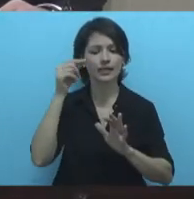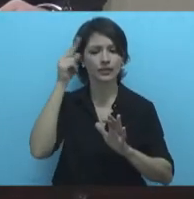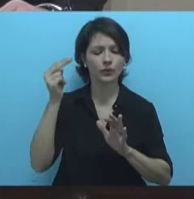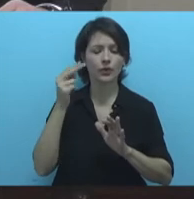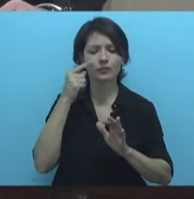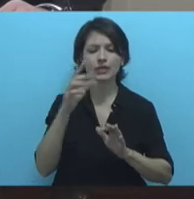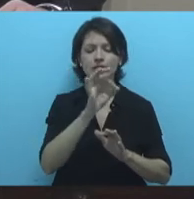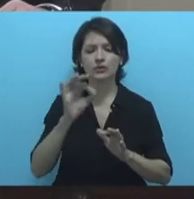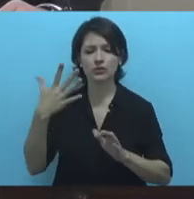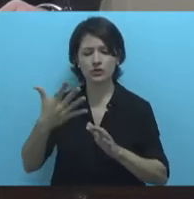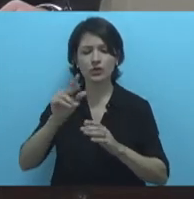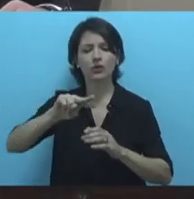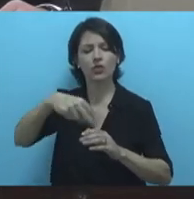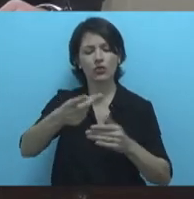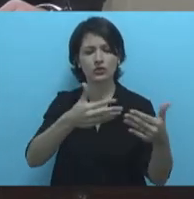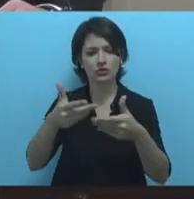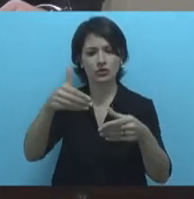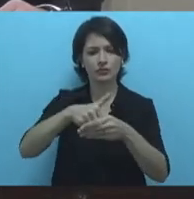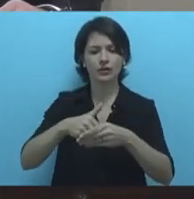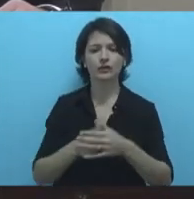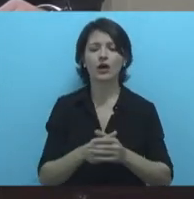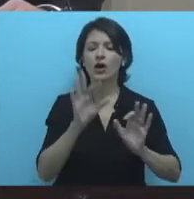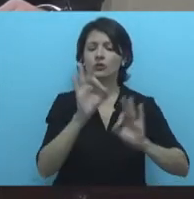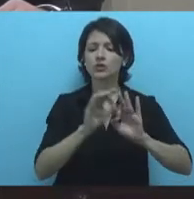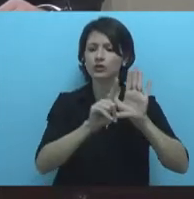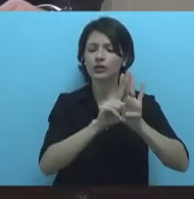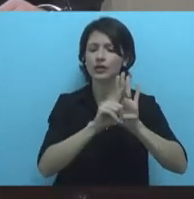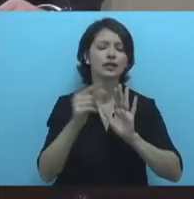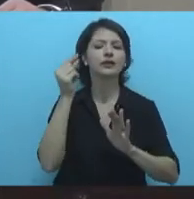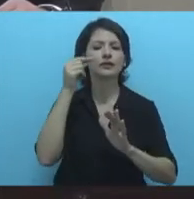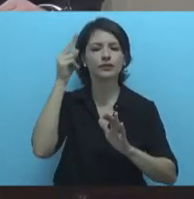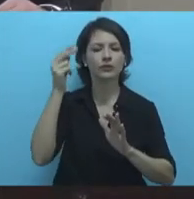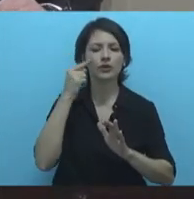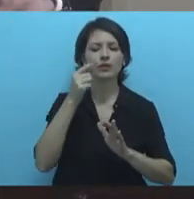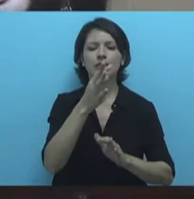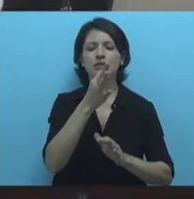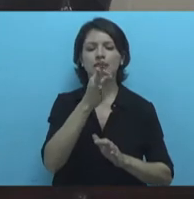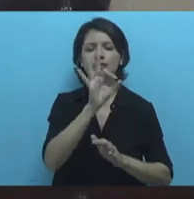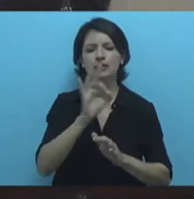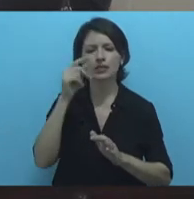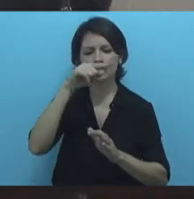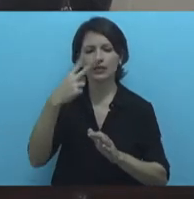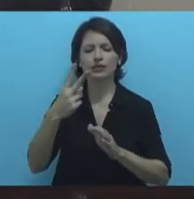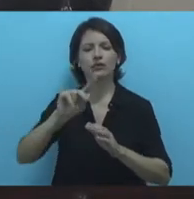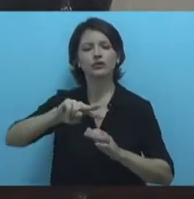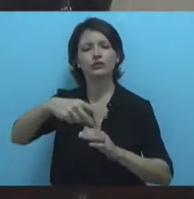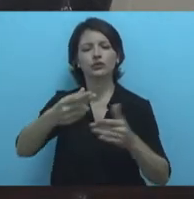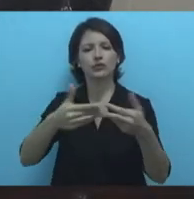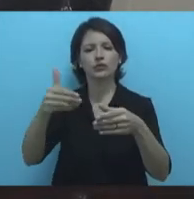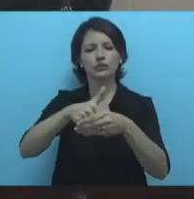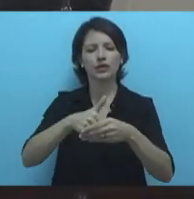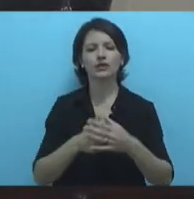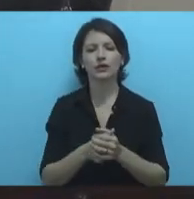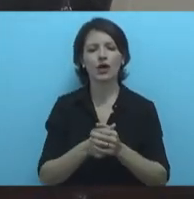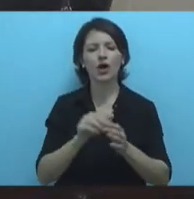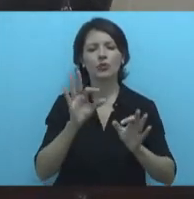005 para dos sesiones proyecto de ley 39 mil 072 preferencias para dos sesiones proyecto de ley